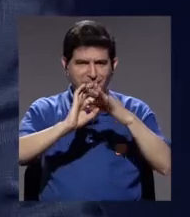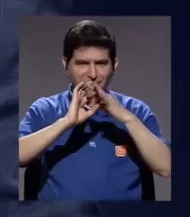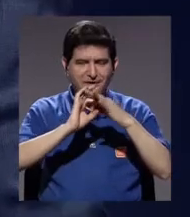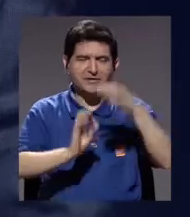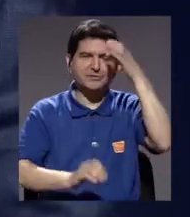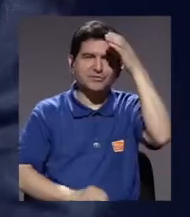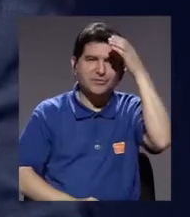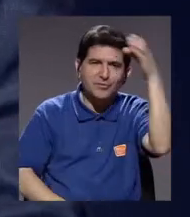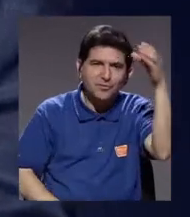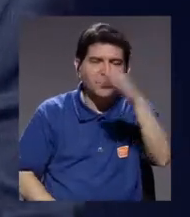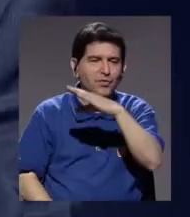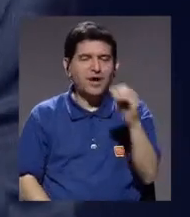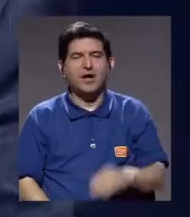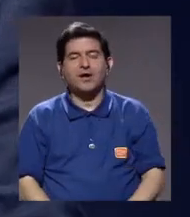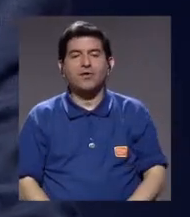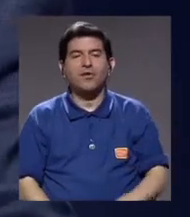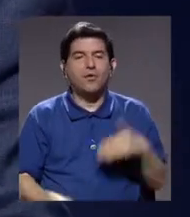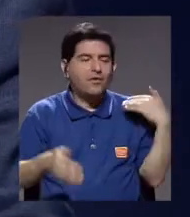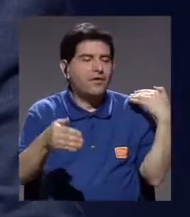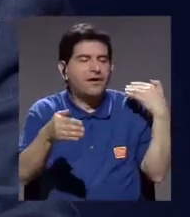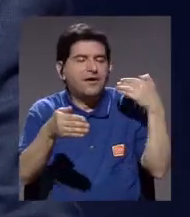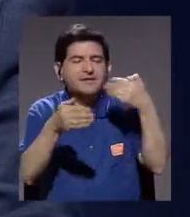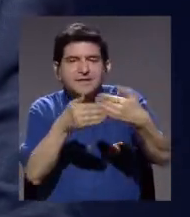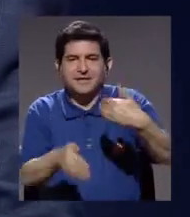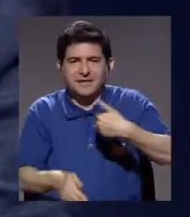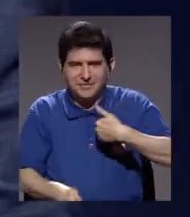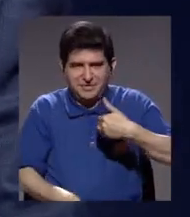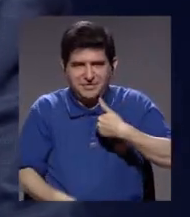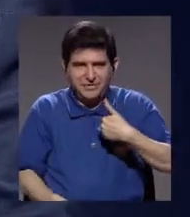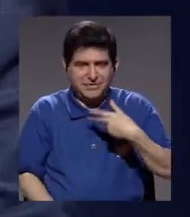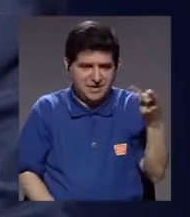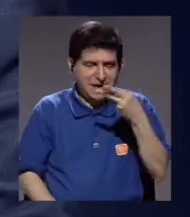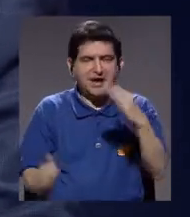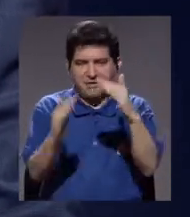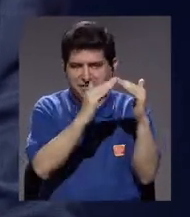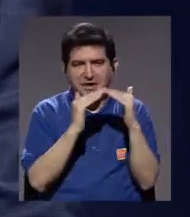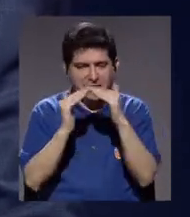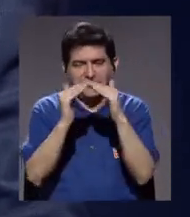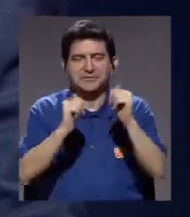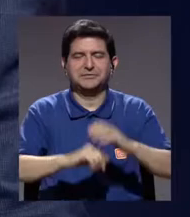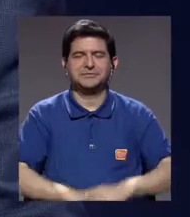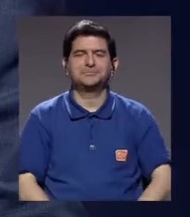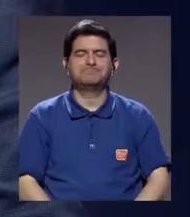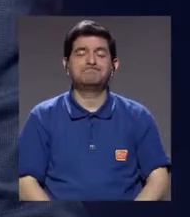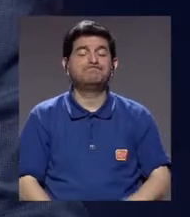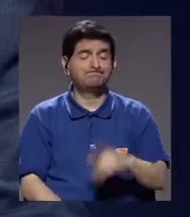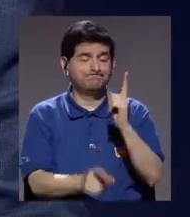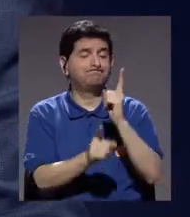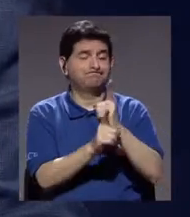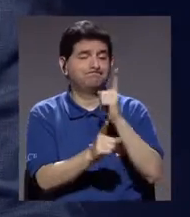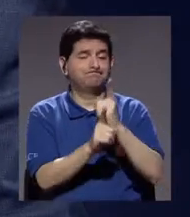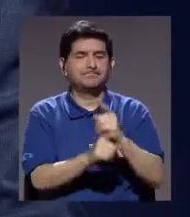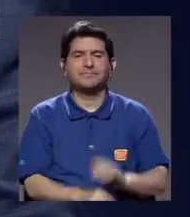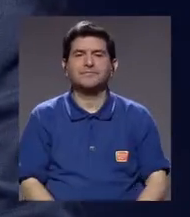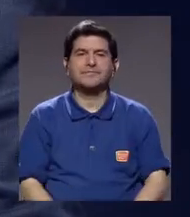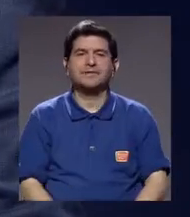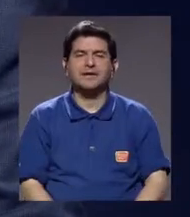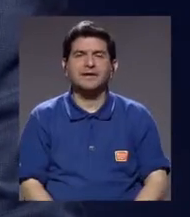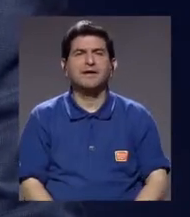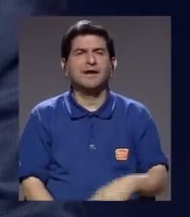relaciones culturales o del acercamiento de los dos pueblos. Exacto. A